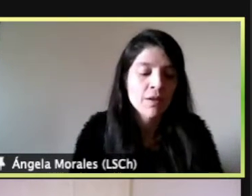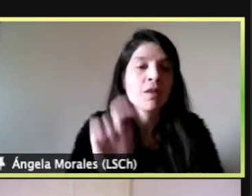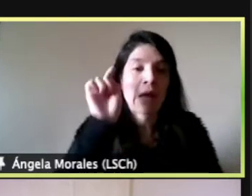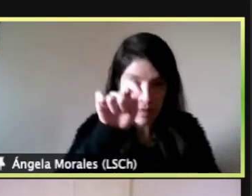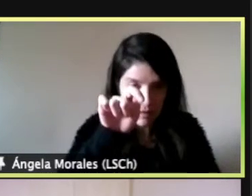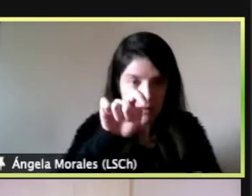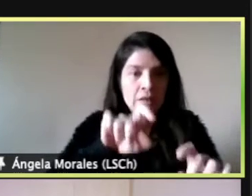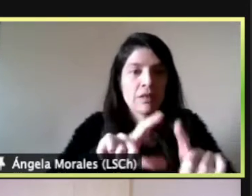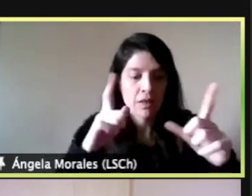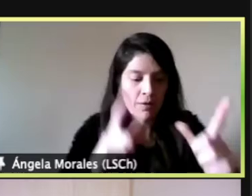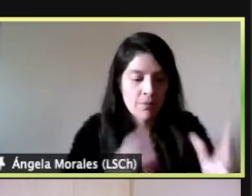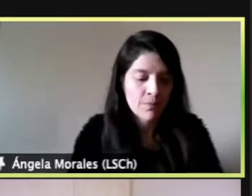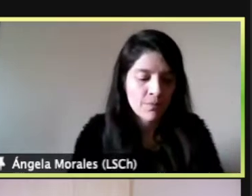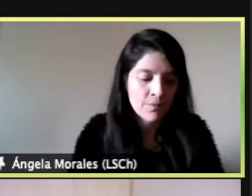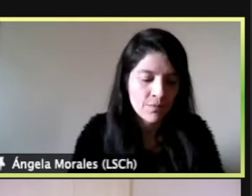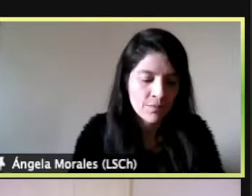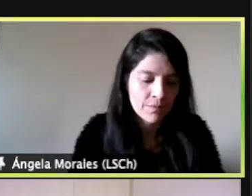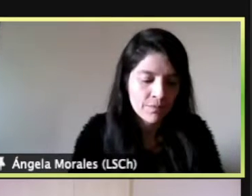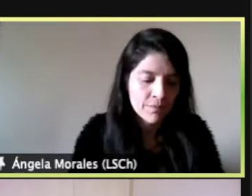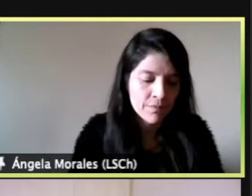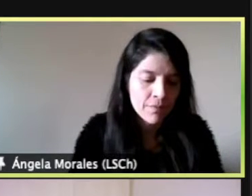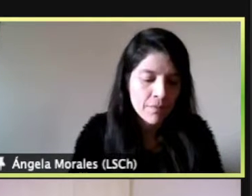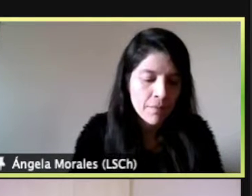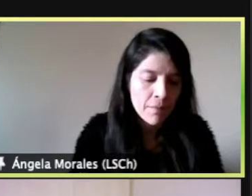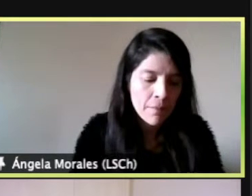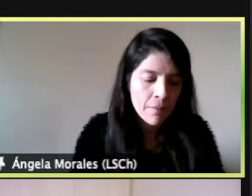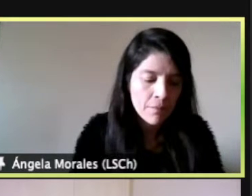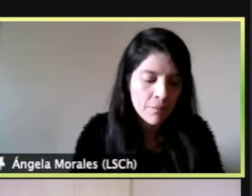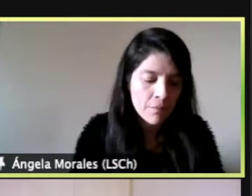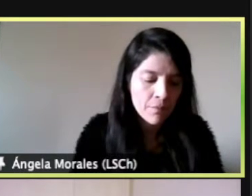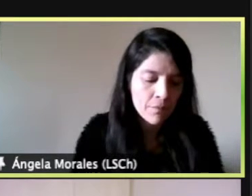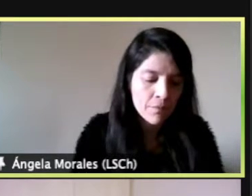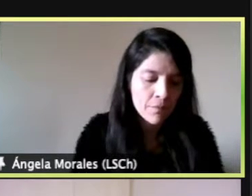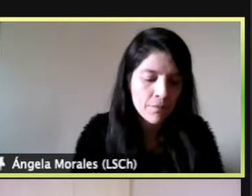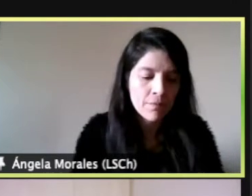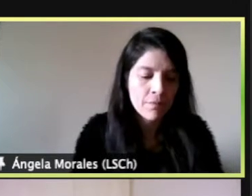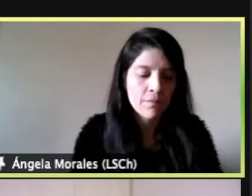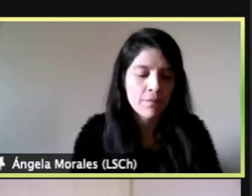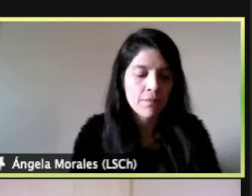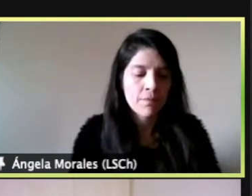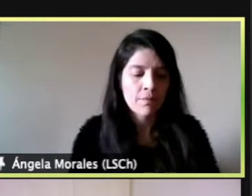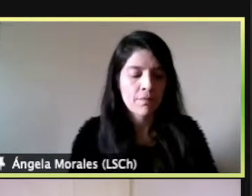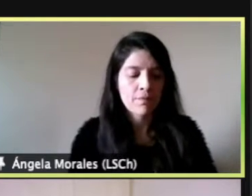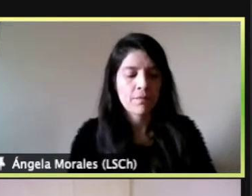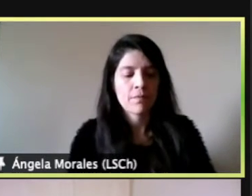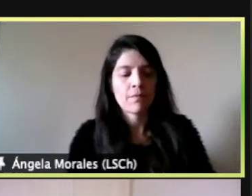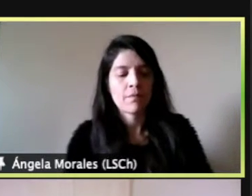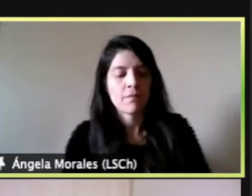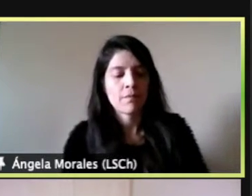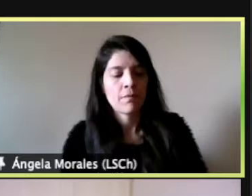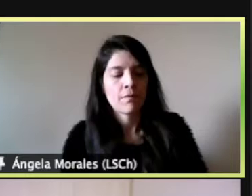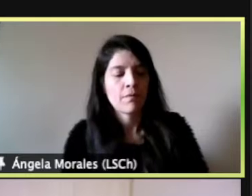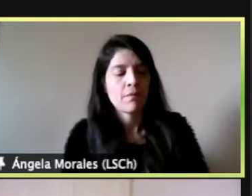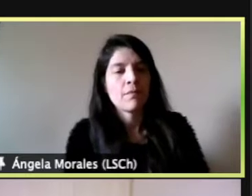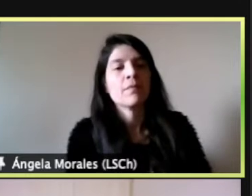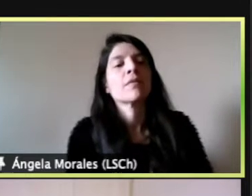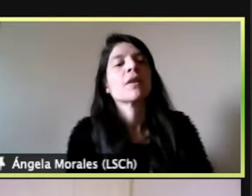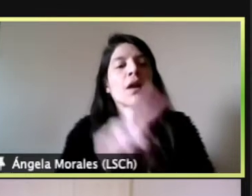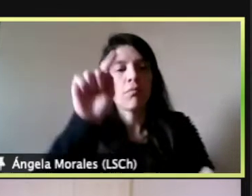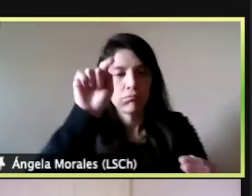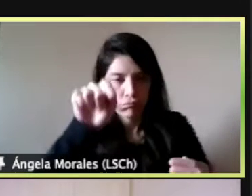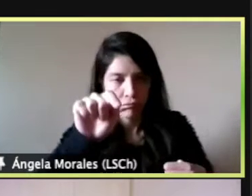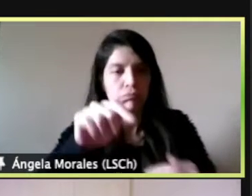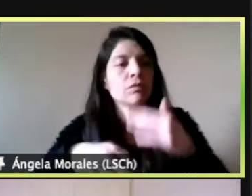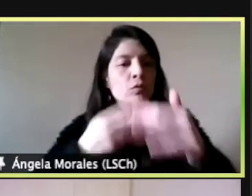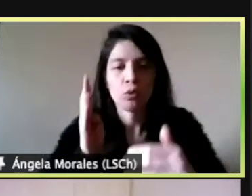Aquí tengo que volver a trabajar esto. Ya, le doy enter. Ahora sigo, punto y